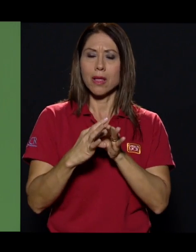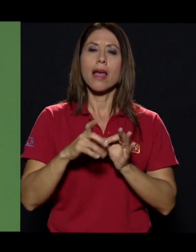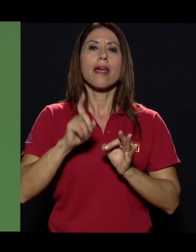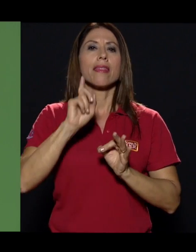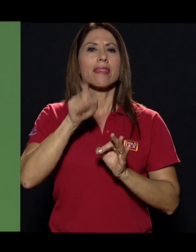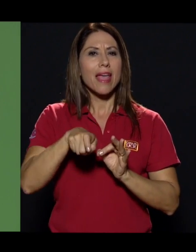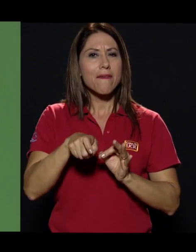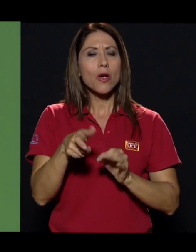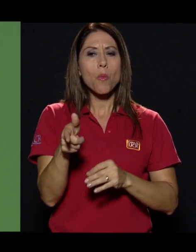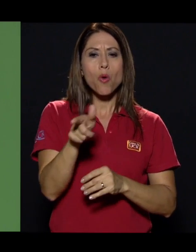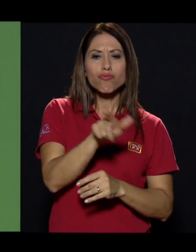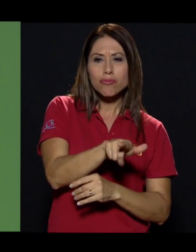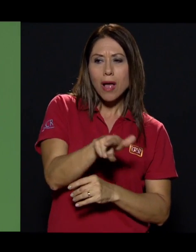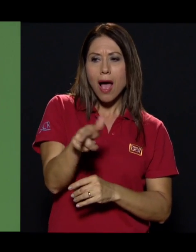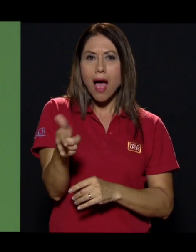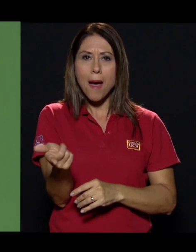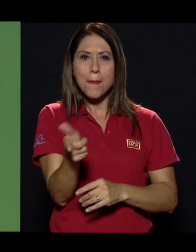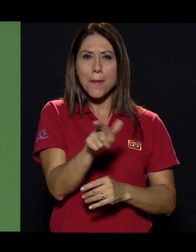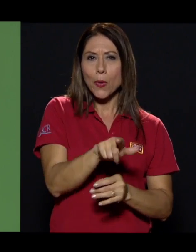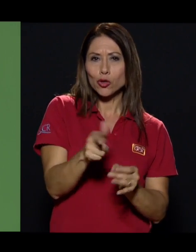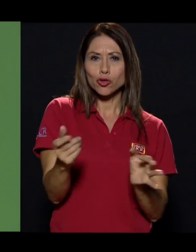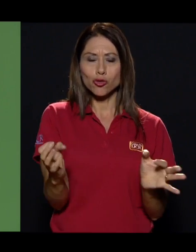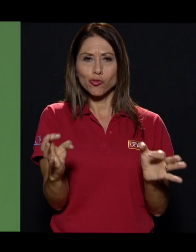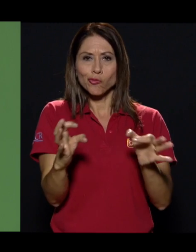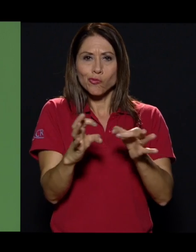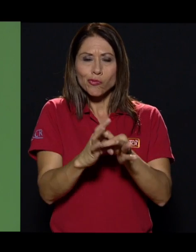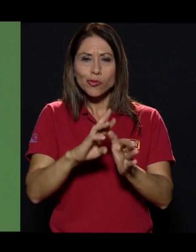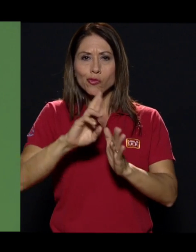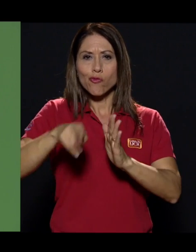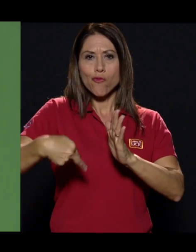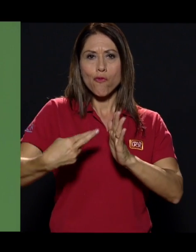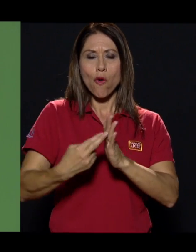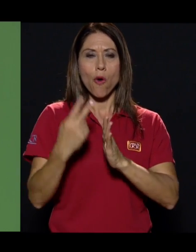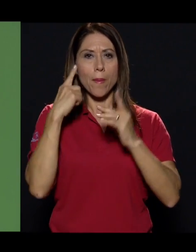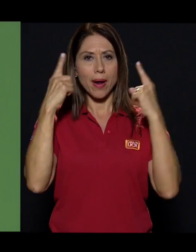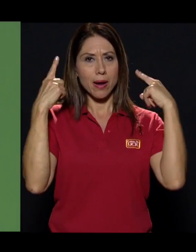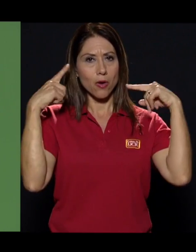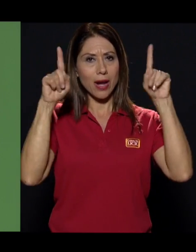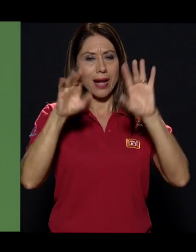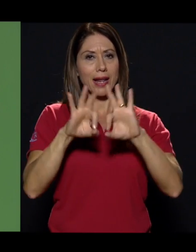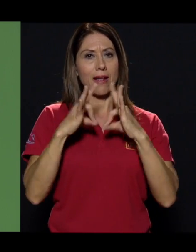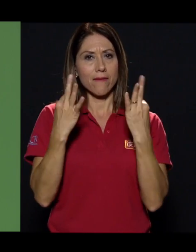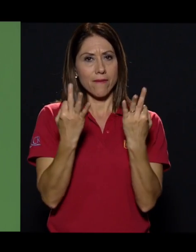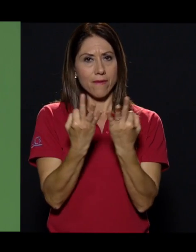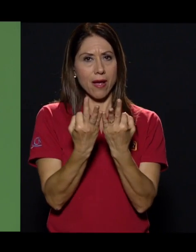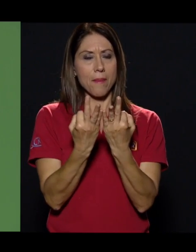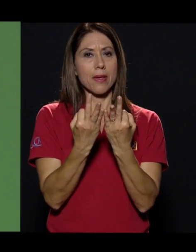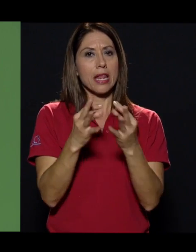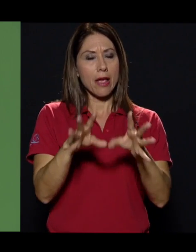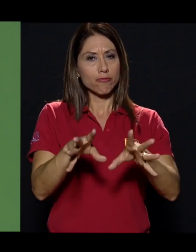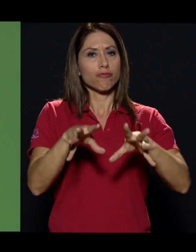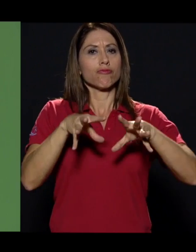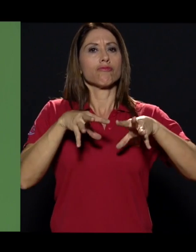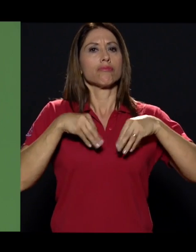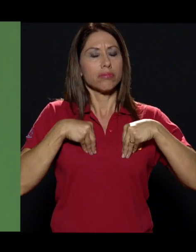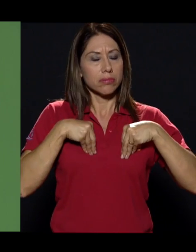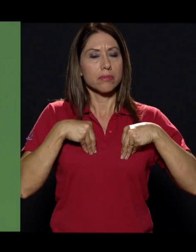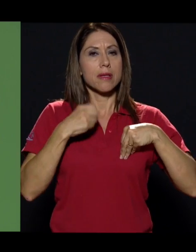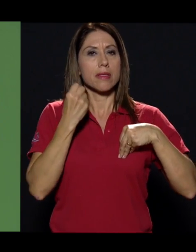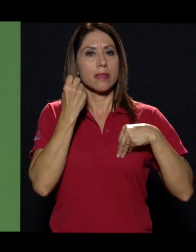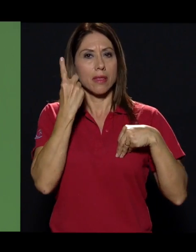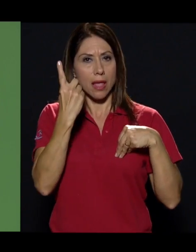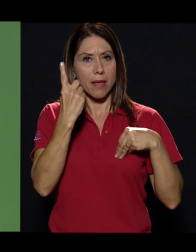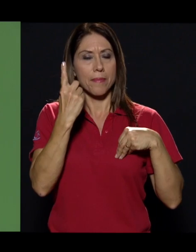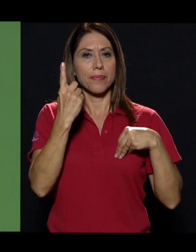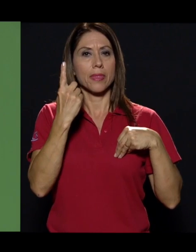como un rol entre ambos, ¿verdad? Para poder lograr que la familia asuma y acepte